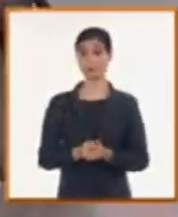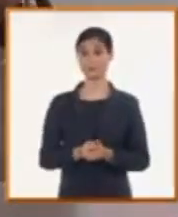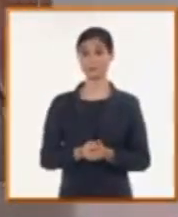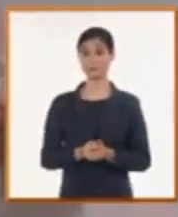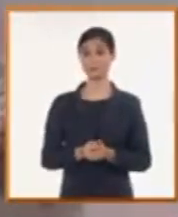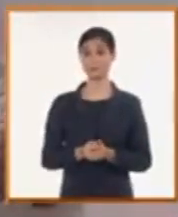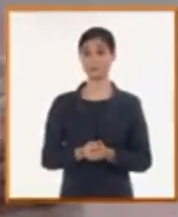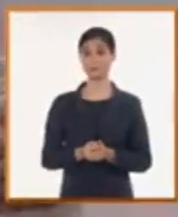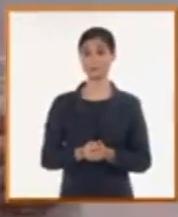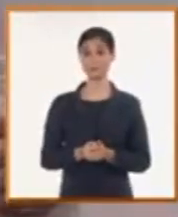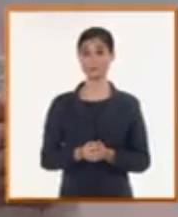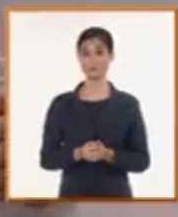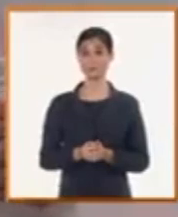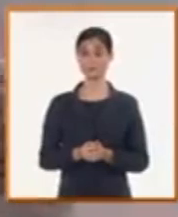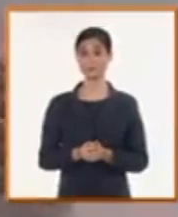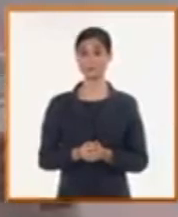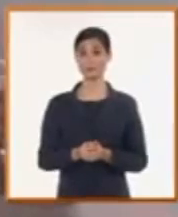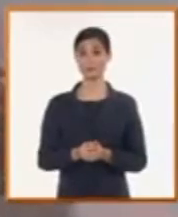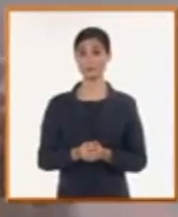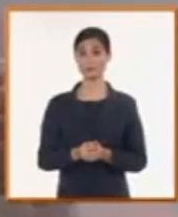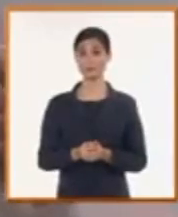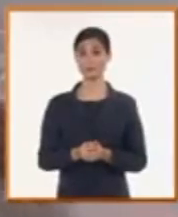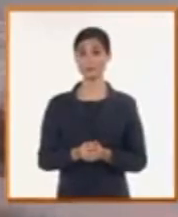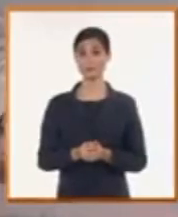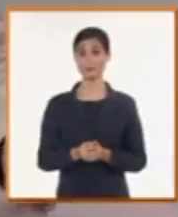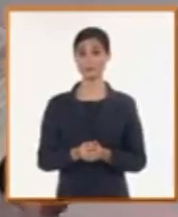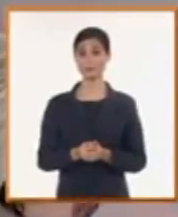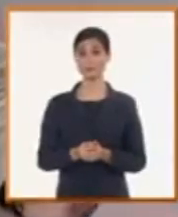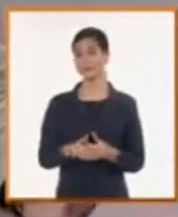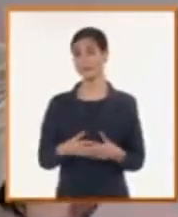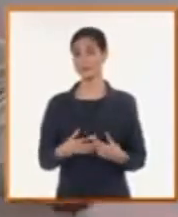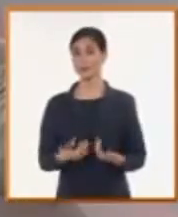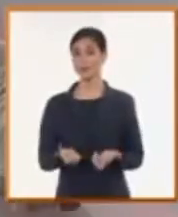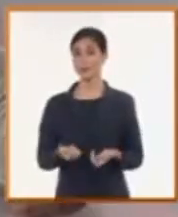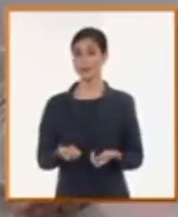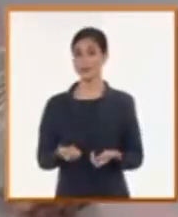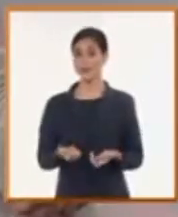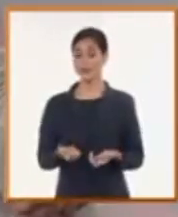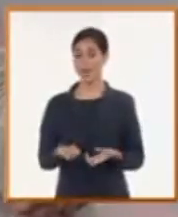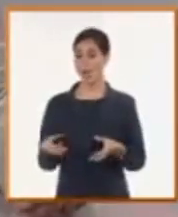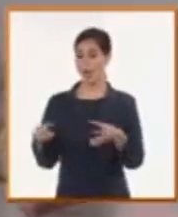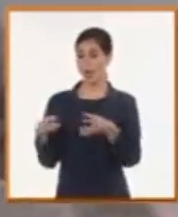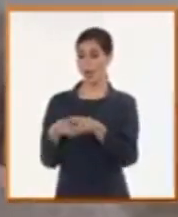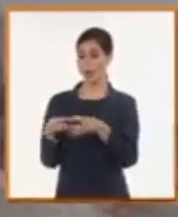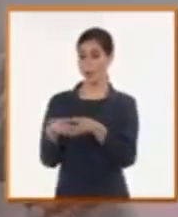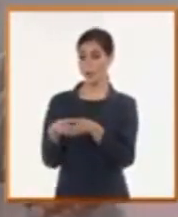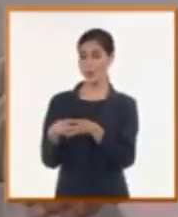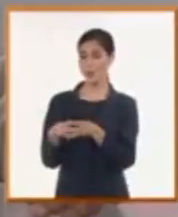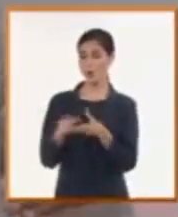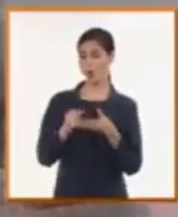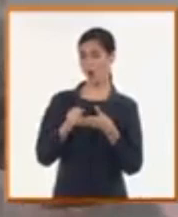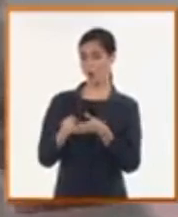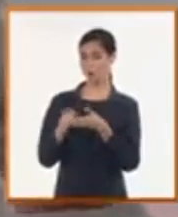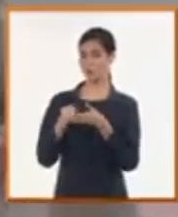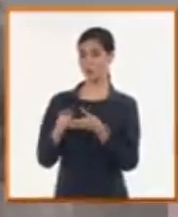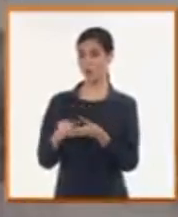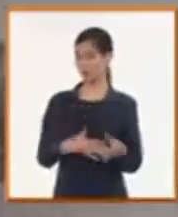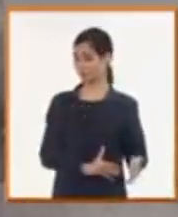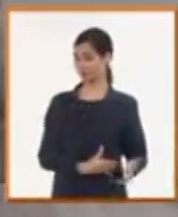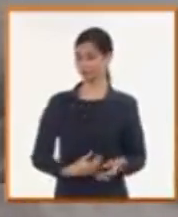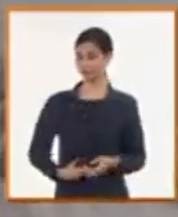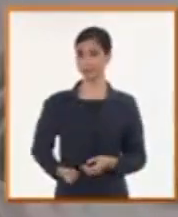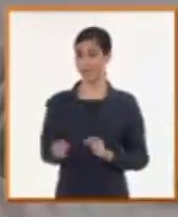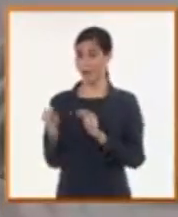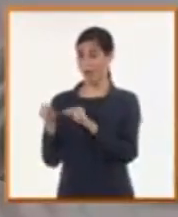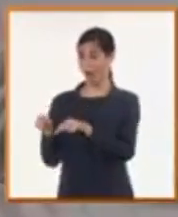fueron aquellos representantes del movimiento que nosotros elegimos para ayudarlo soberanamente, porque ahí estaban las grandes potencias.